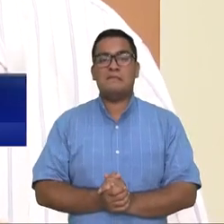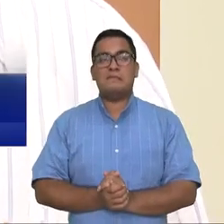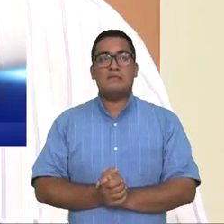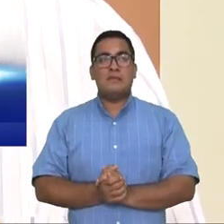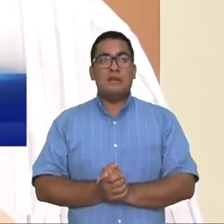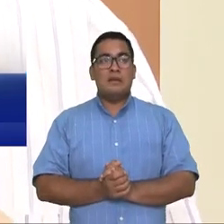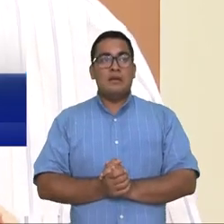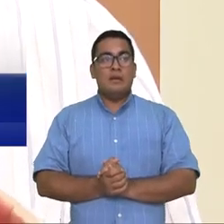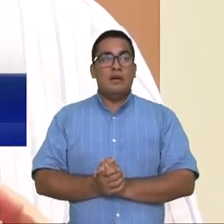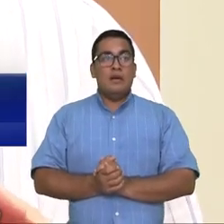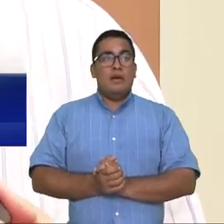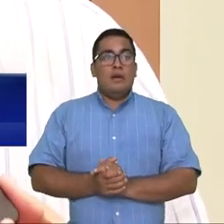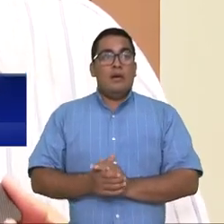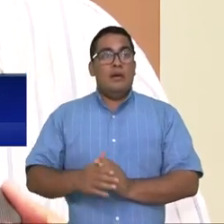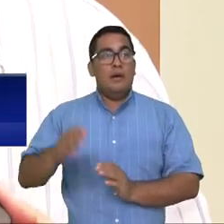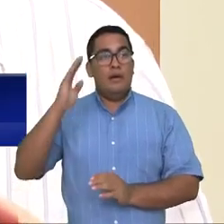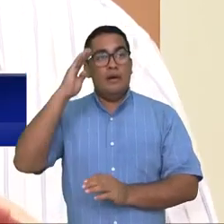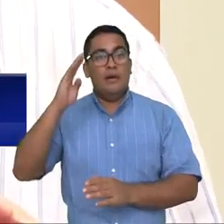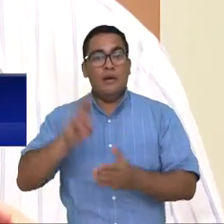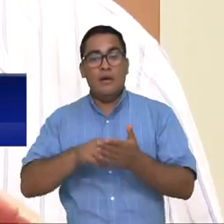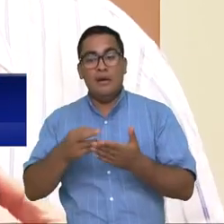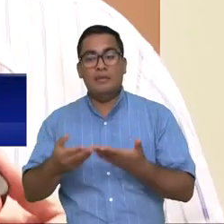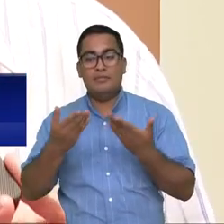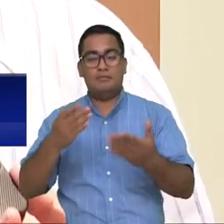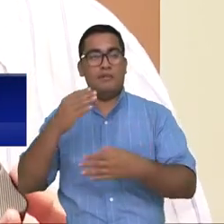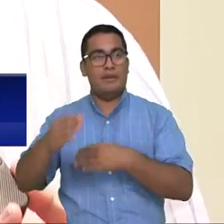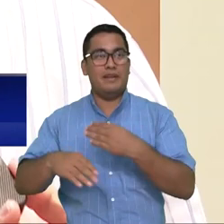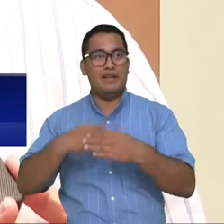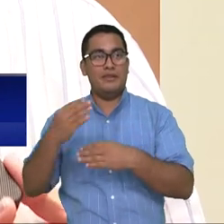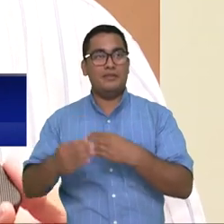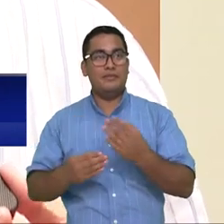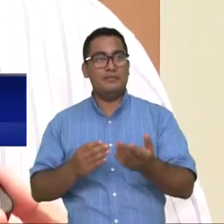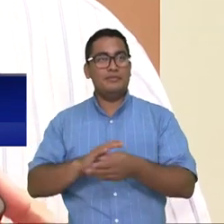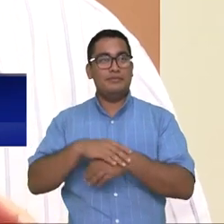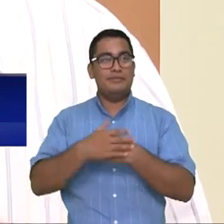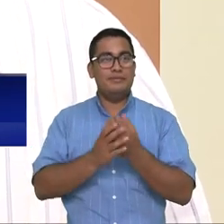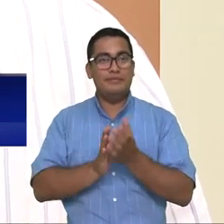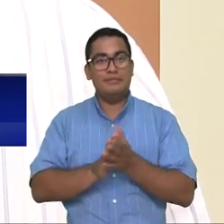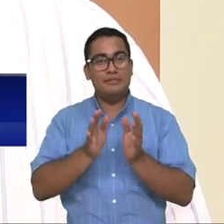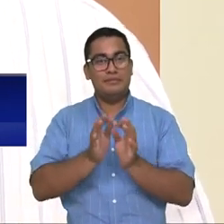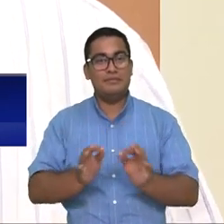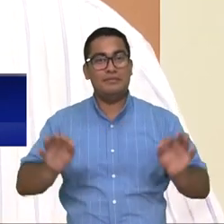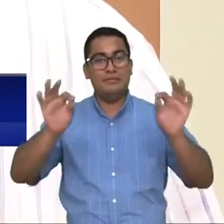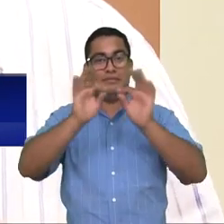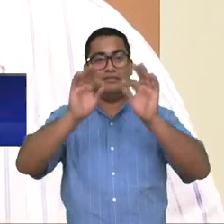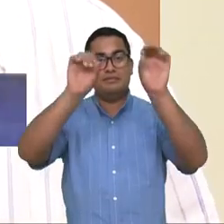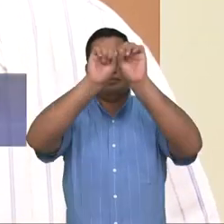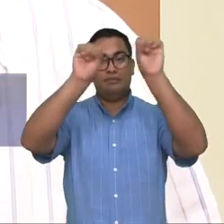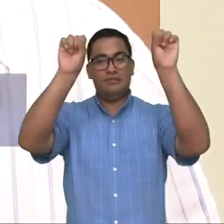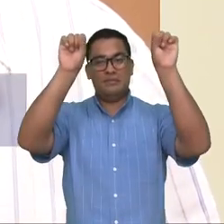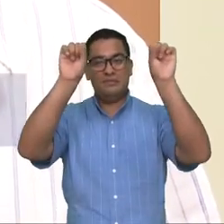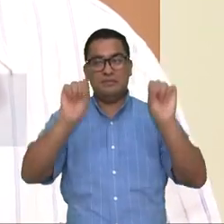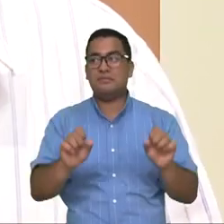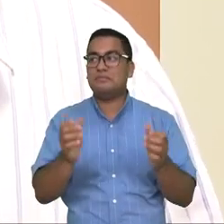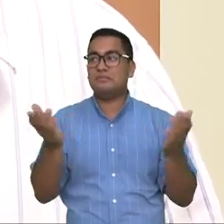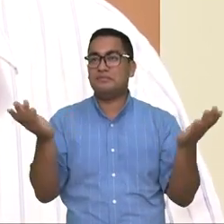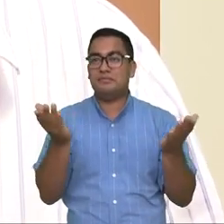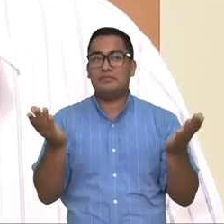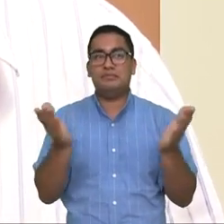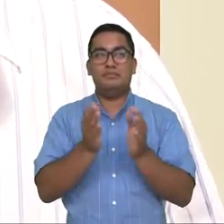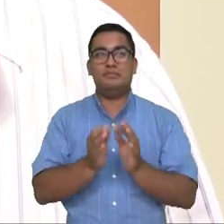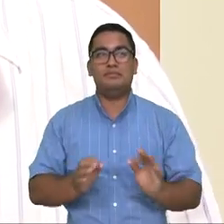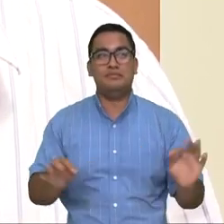brindarle papel higiénico, tiene que brindarle información, tiene que brindarle capacitación, seminarios, sobre todo en este tiempo pues que